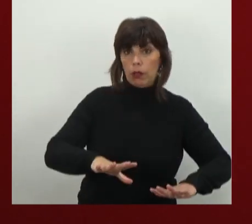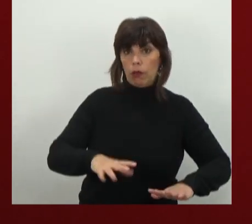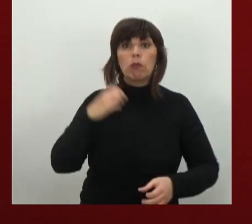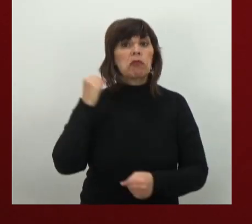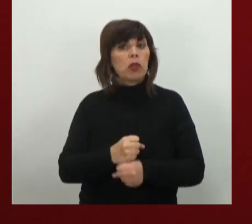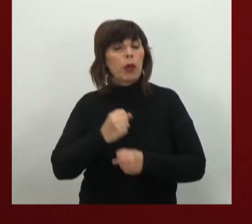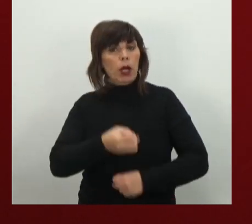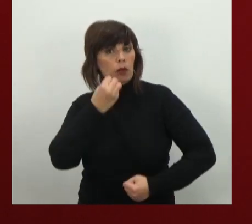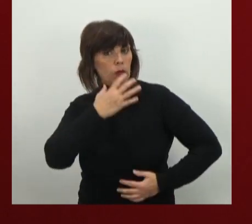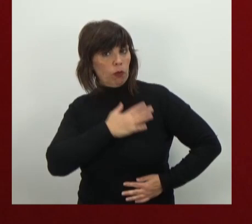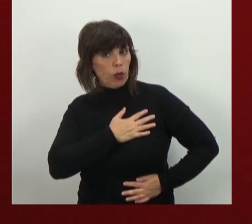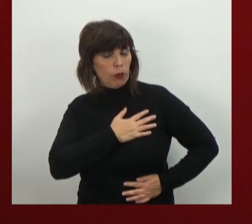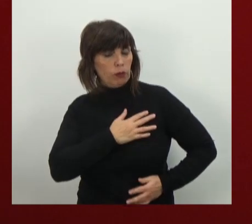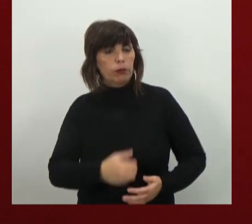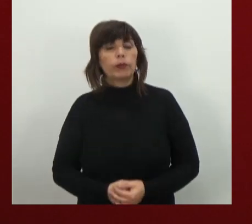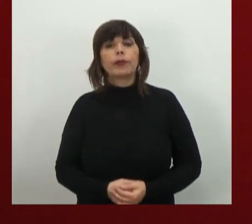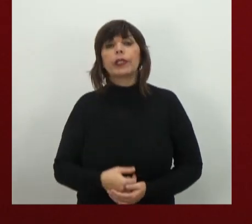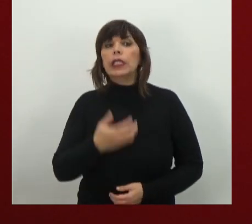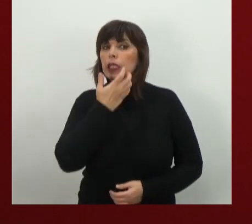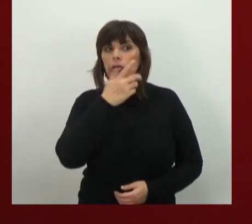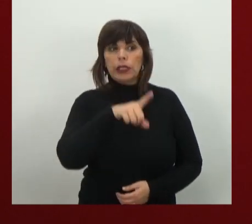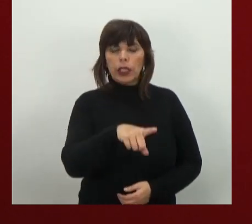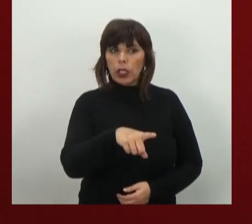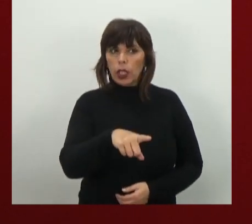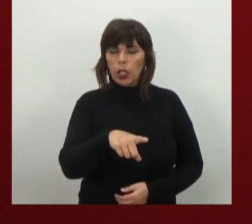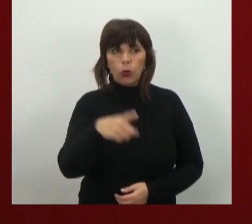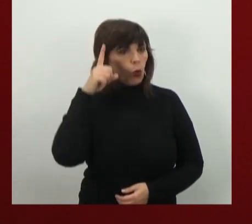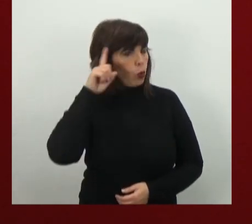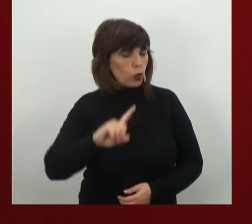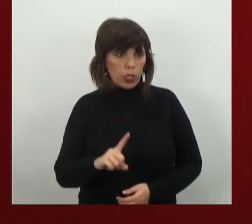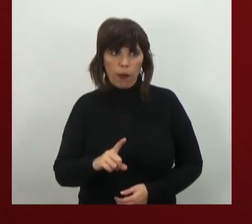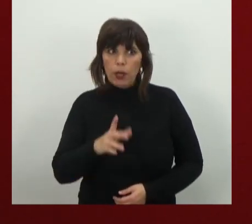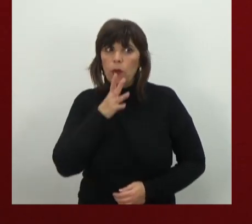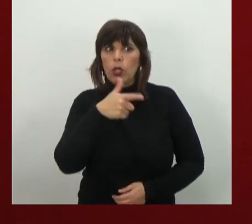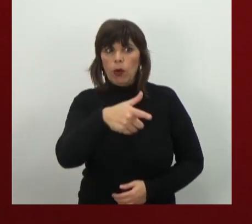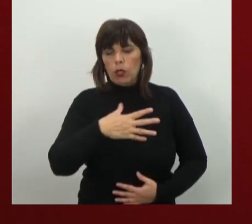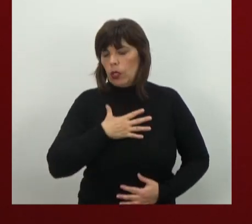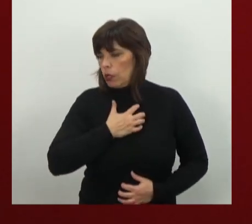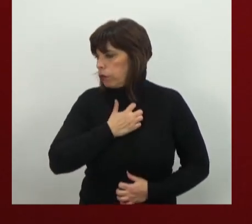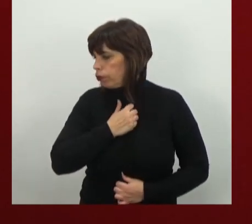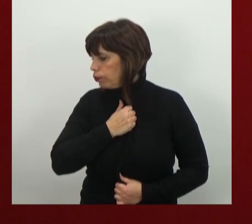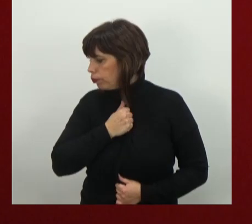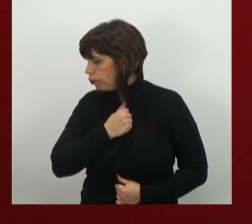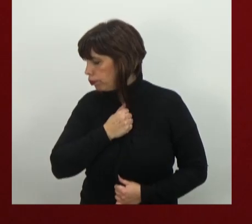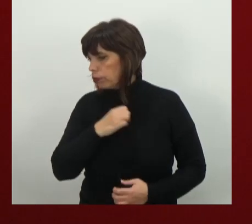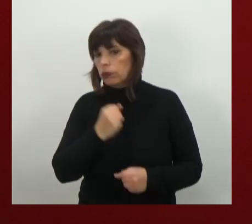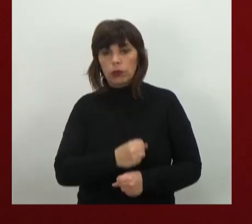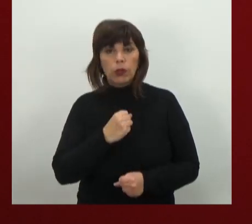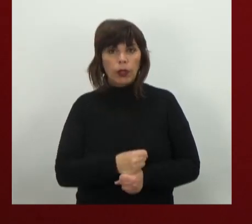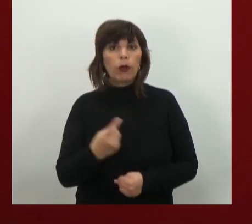bueno. Si no lo reconoces, es porque estás agobiado. El trabajo es